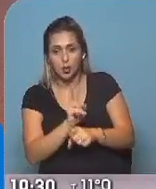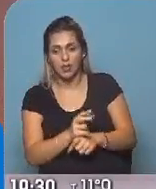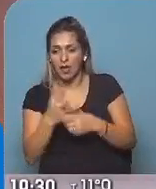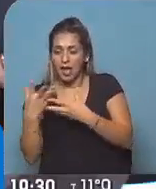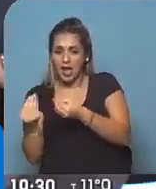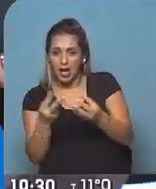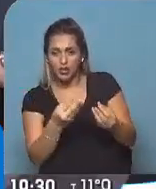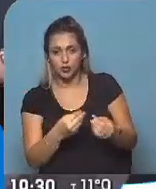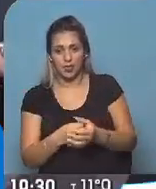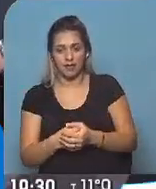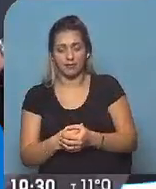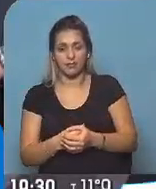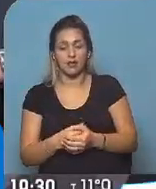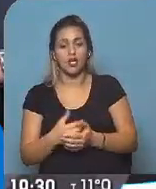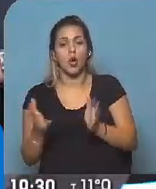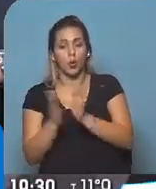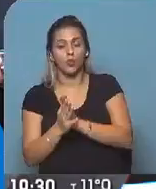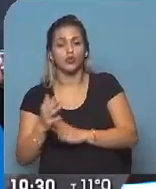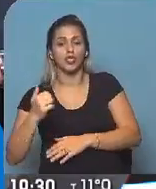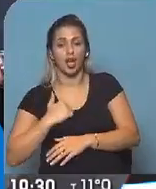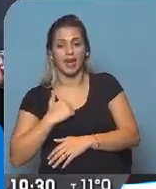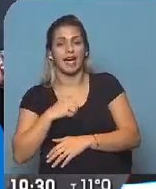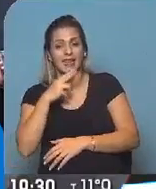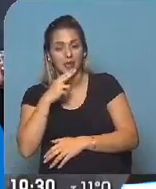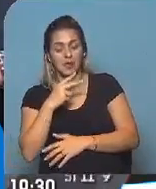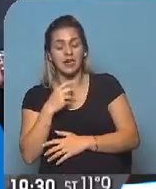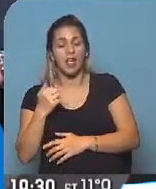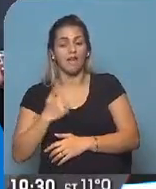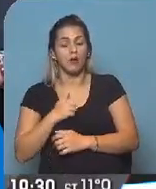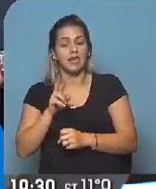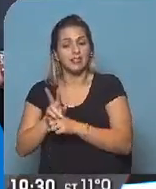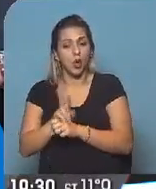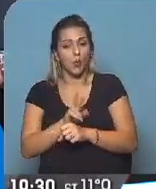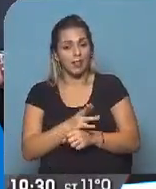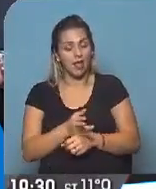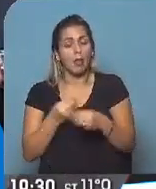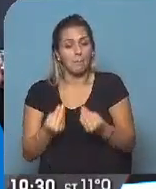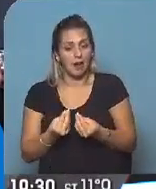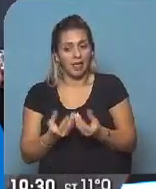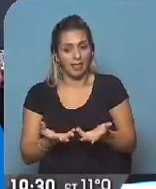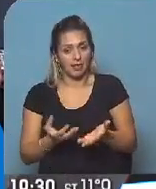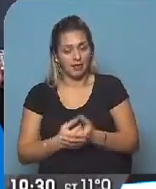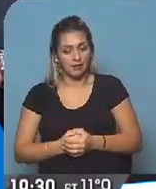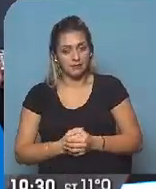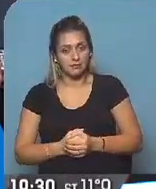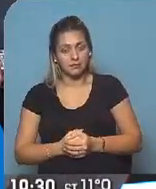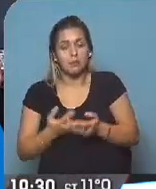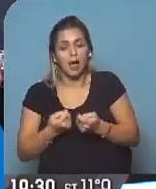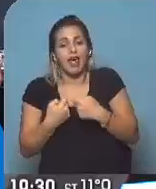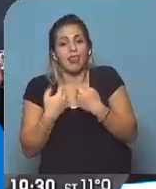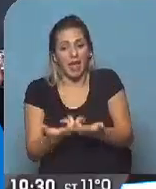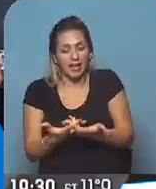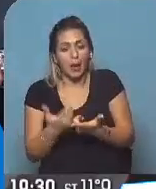colaborando, en este caso, con la Gendarmería y con las fuerzas de seguridad para dar una protección